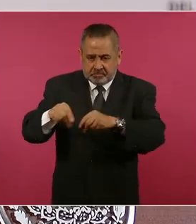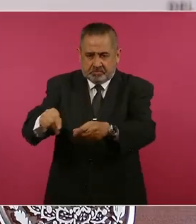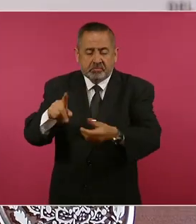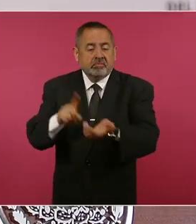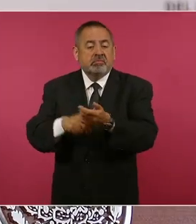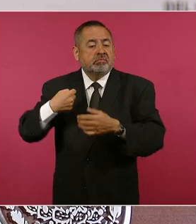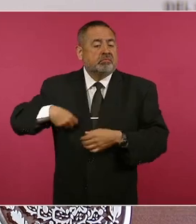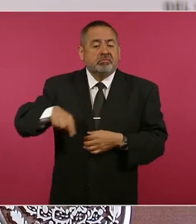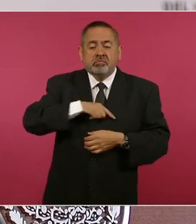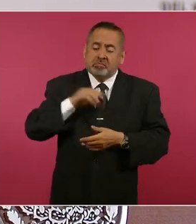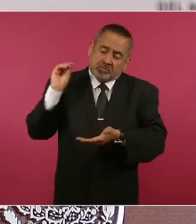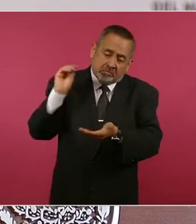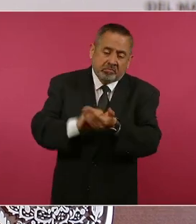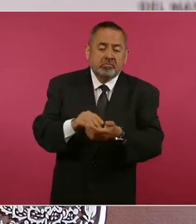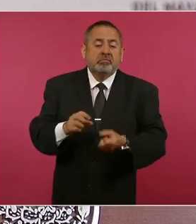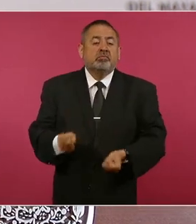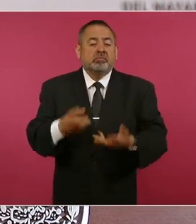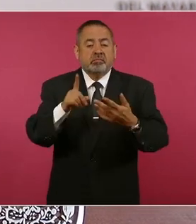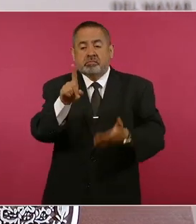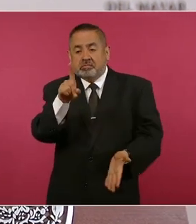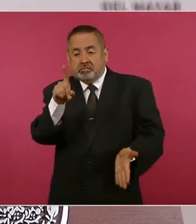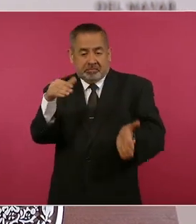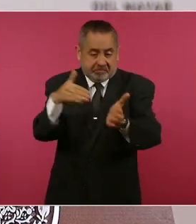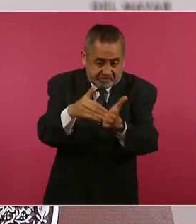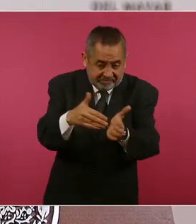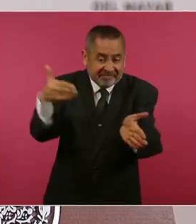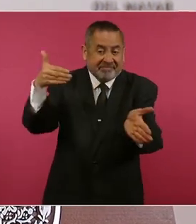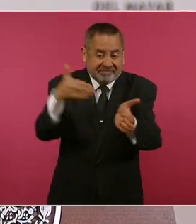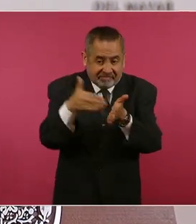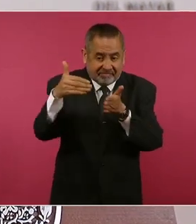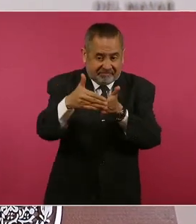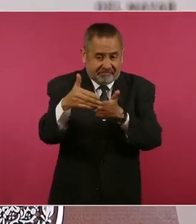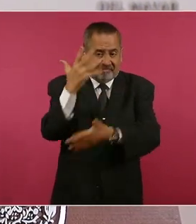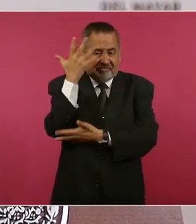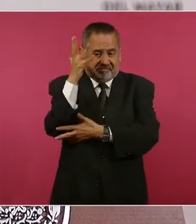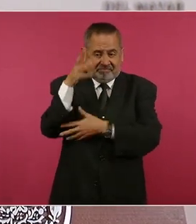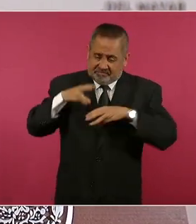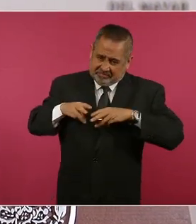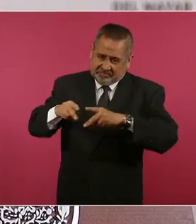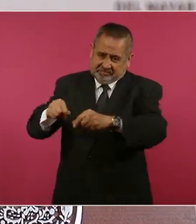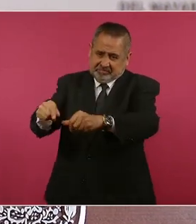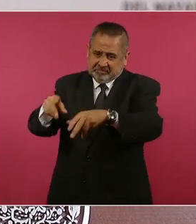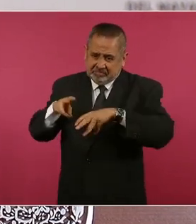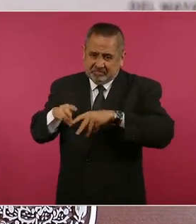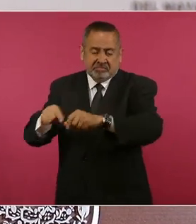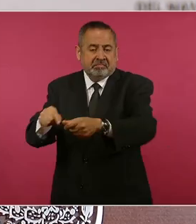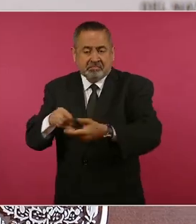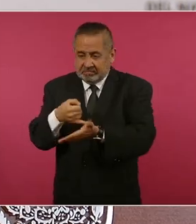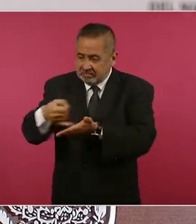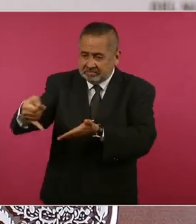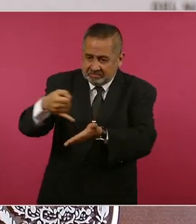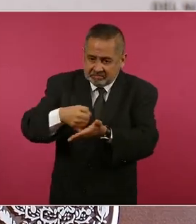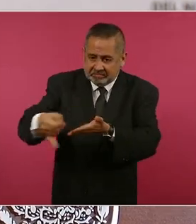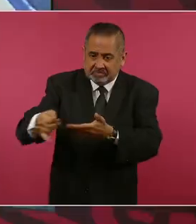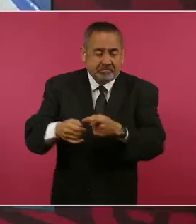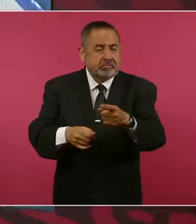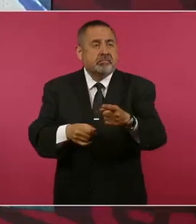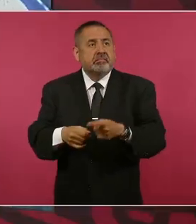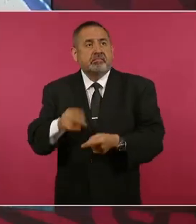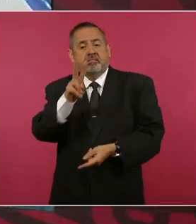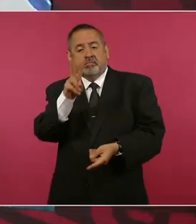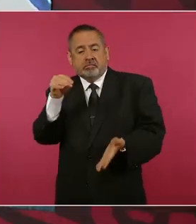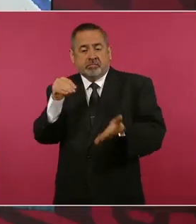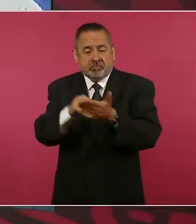Nosotros estamos sembrando 1,000 millones de árboles. Nosotros destinamos